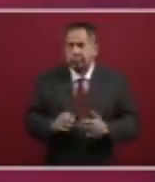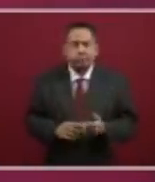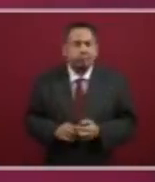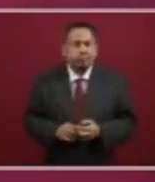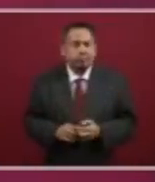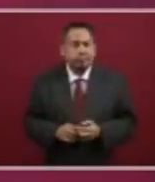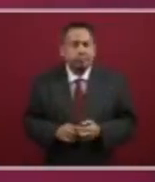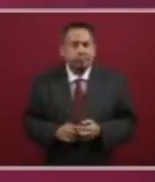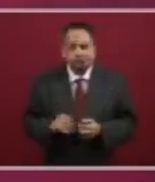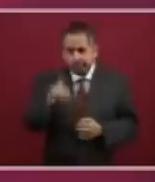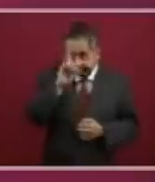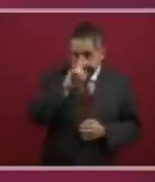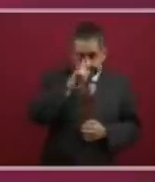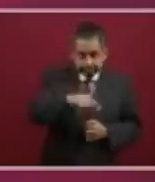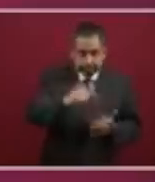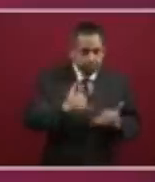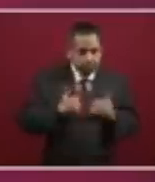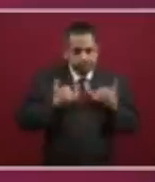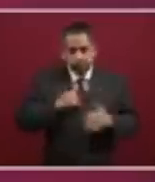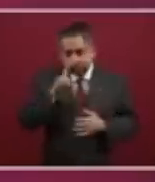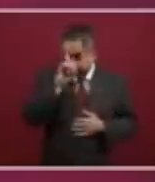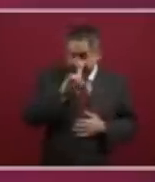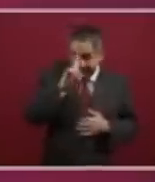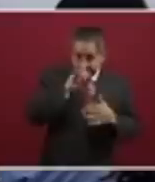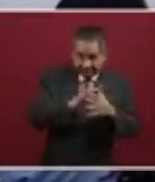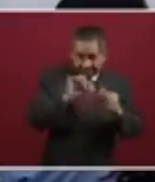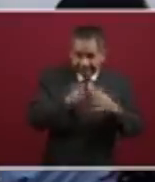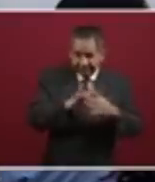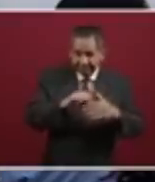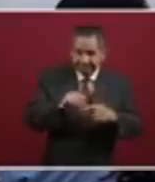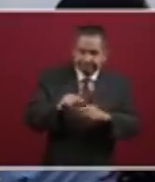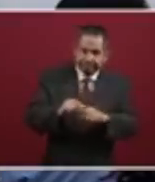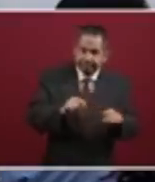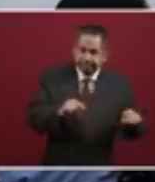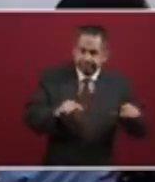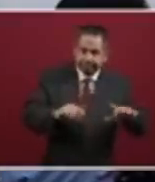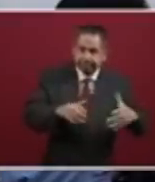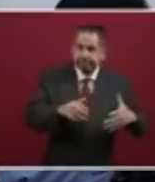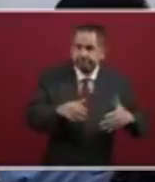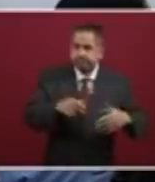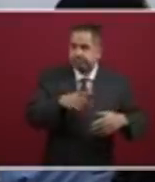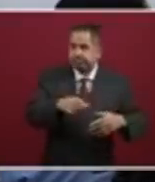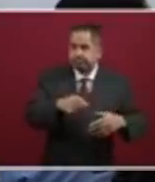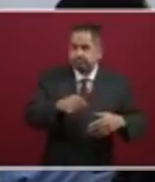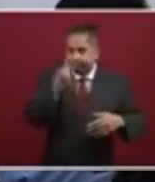la orientación a los jóvenes, que va a ayudar mucho.